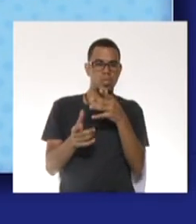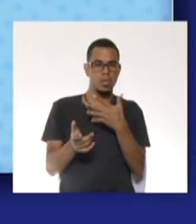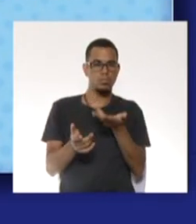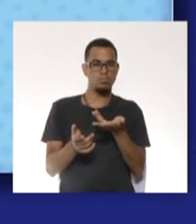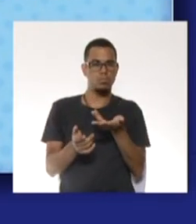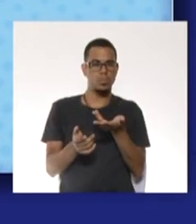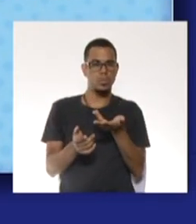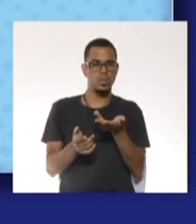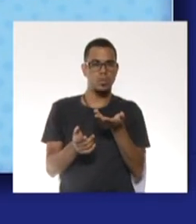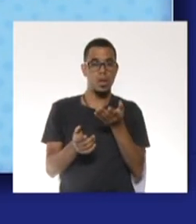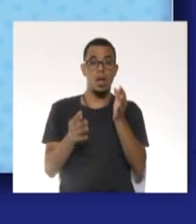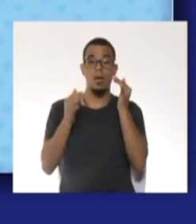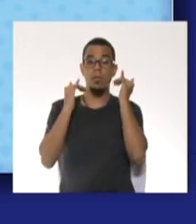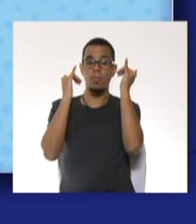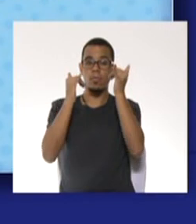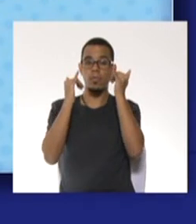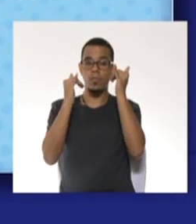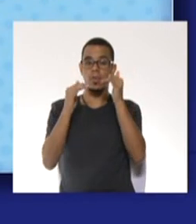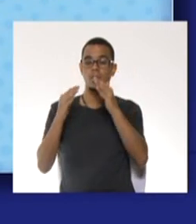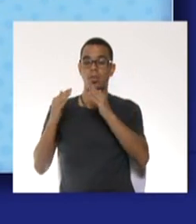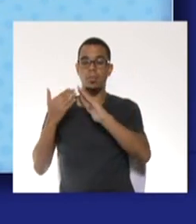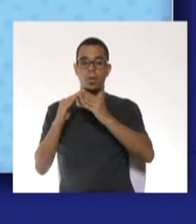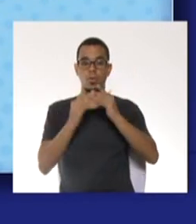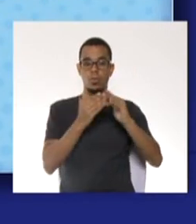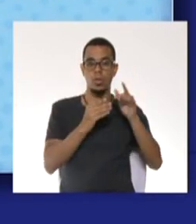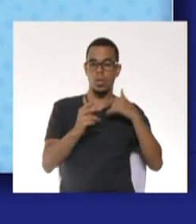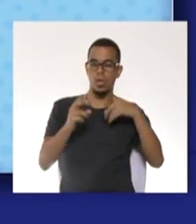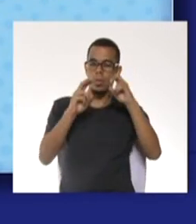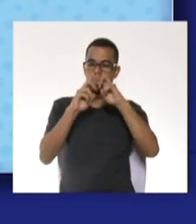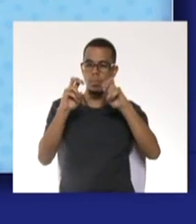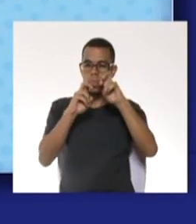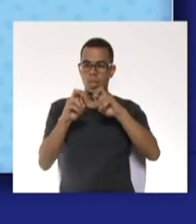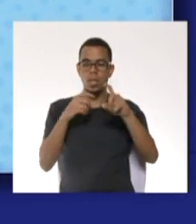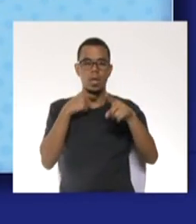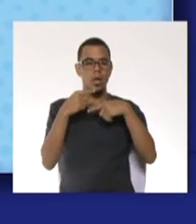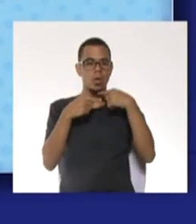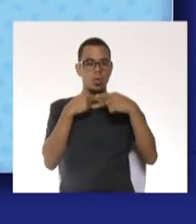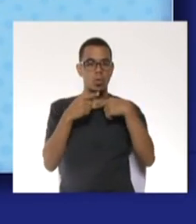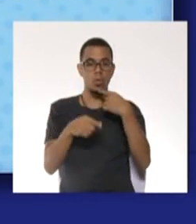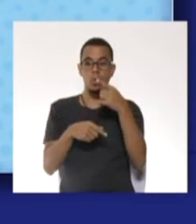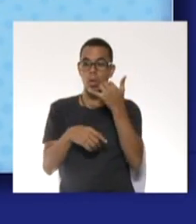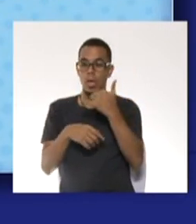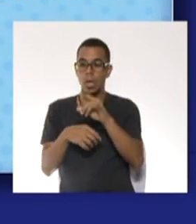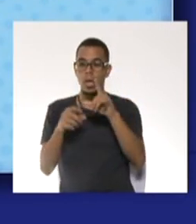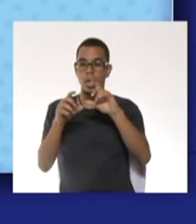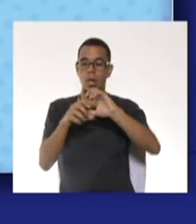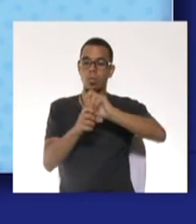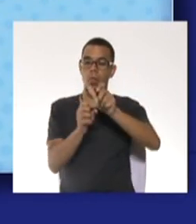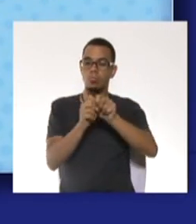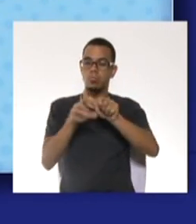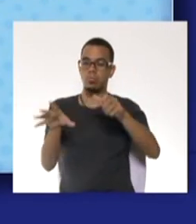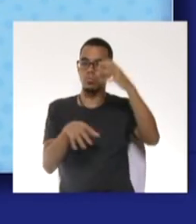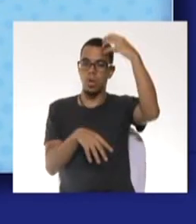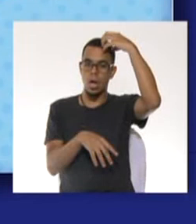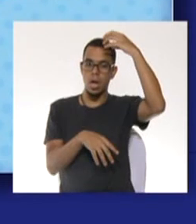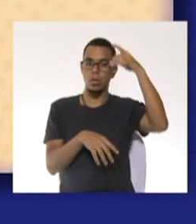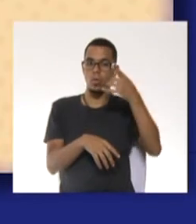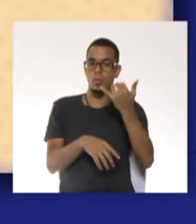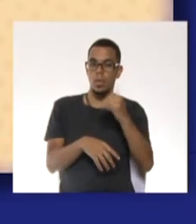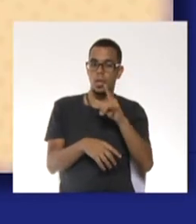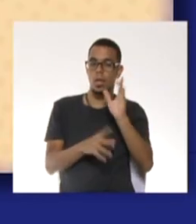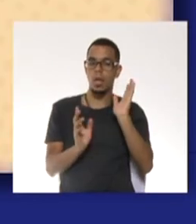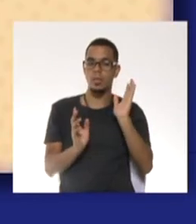acerca de una festividad local que incluya la iluminación e investigar el tipo de color que emite cada gas noble e incluir luces de la